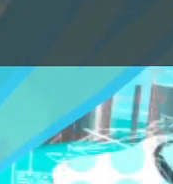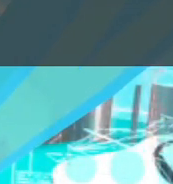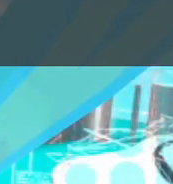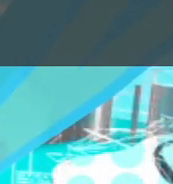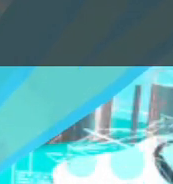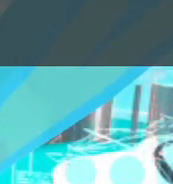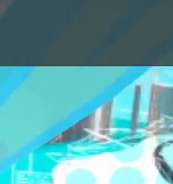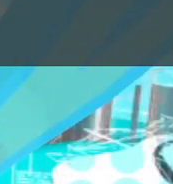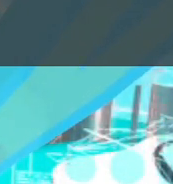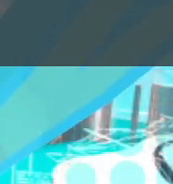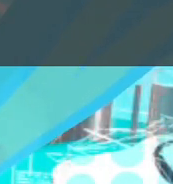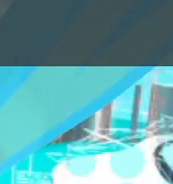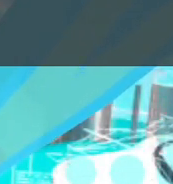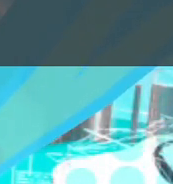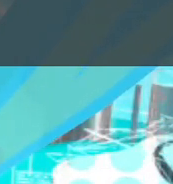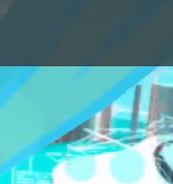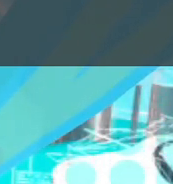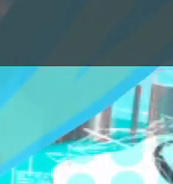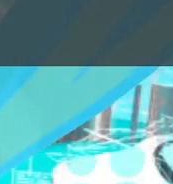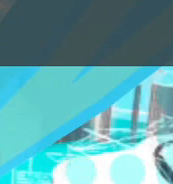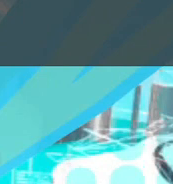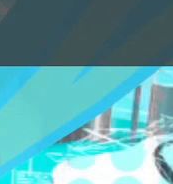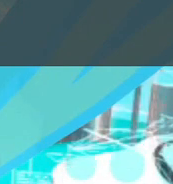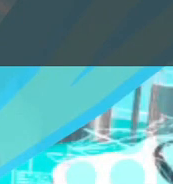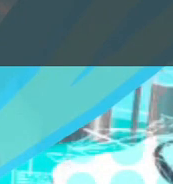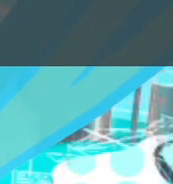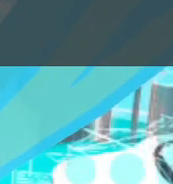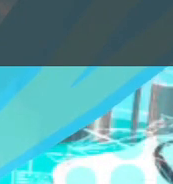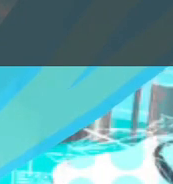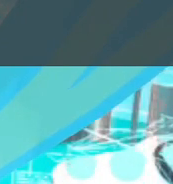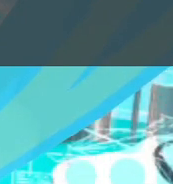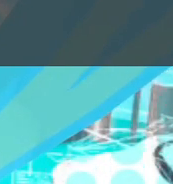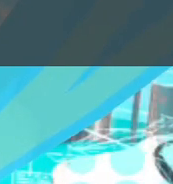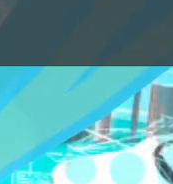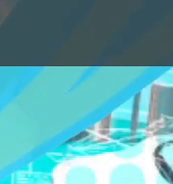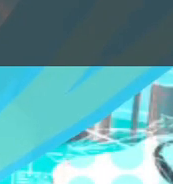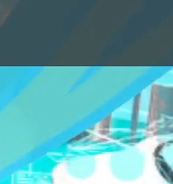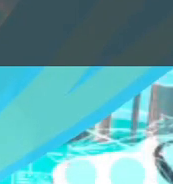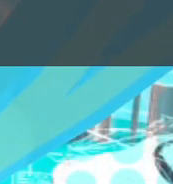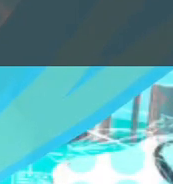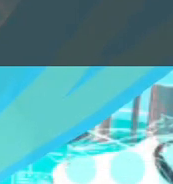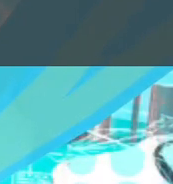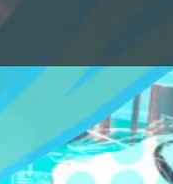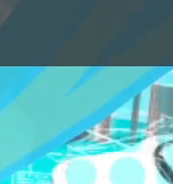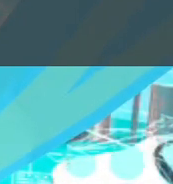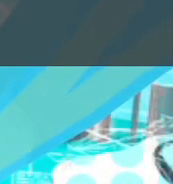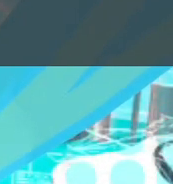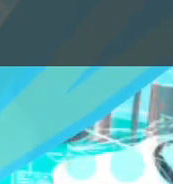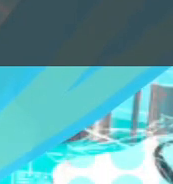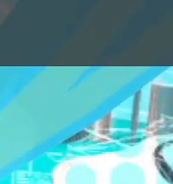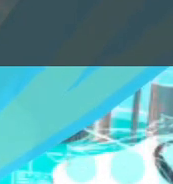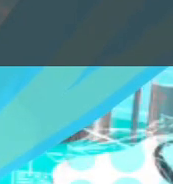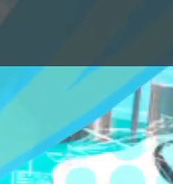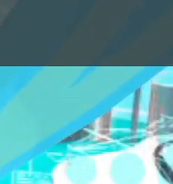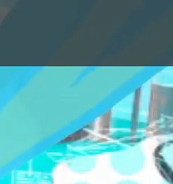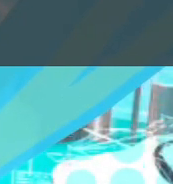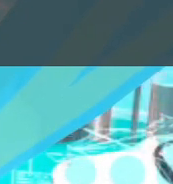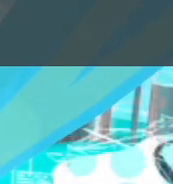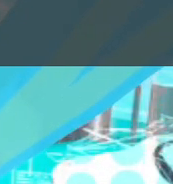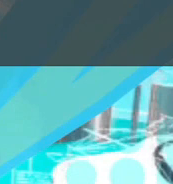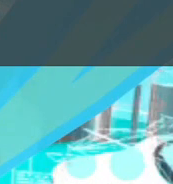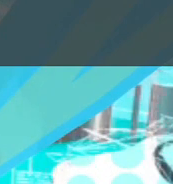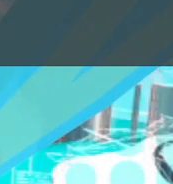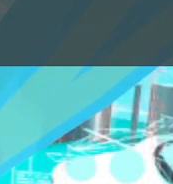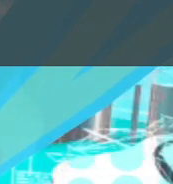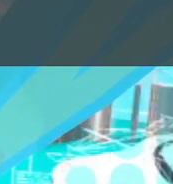Social Cristiana, con una parte de la Unidad Social Cristiana que lleva al poder justamente a Carlos Alvarado.